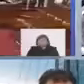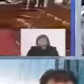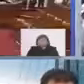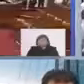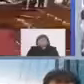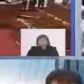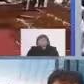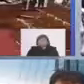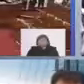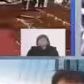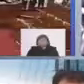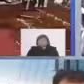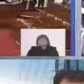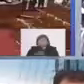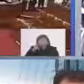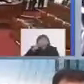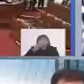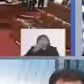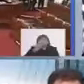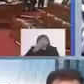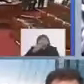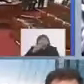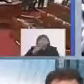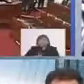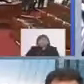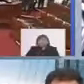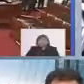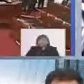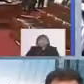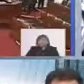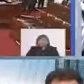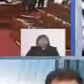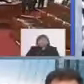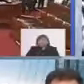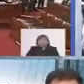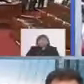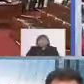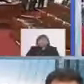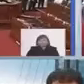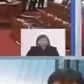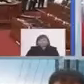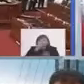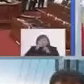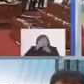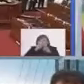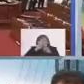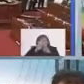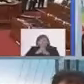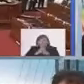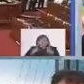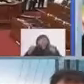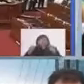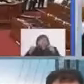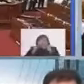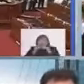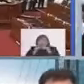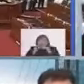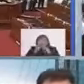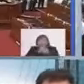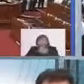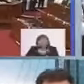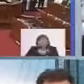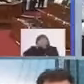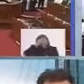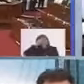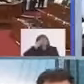entonces Pedro Castillo, pues está votando, como ustedes bien lo han informado, por una moción de vacancia.